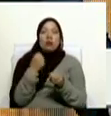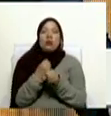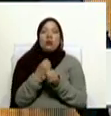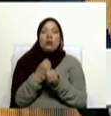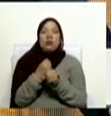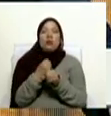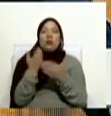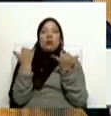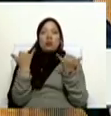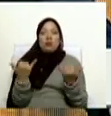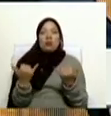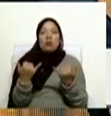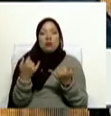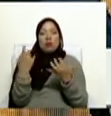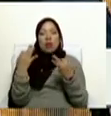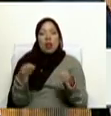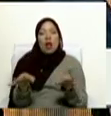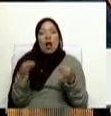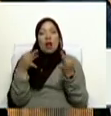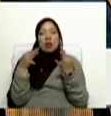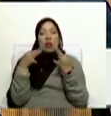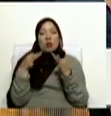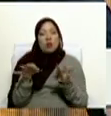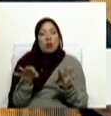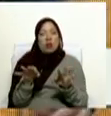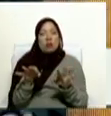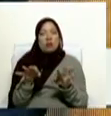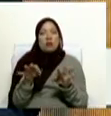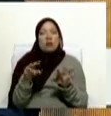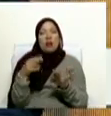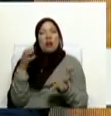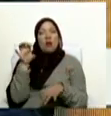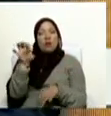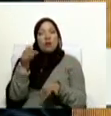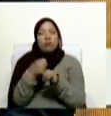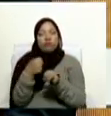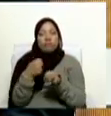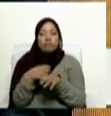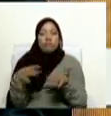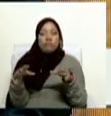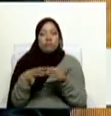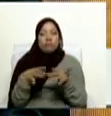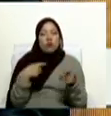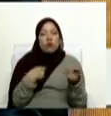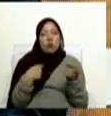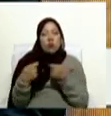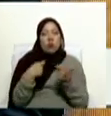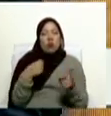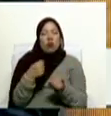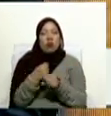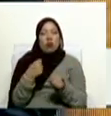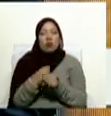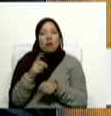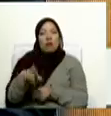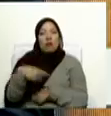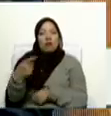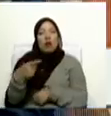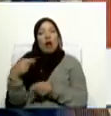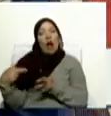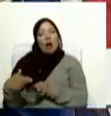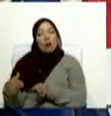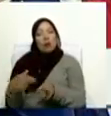océanos que la naturaleza había separado y que nuestra patria reúne con prolongados y anchuroso canales ya